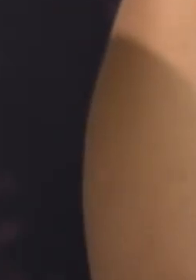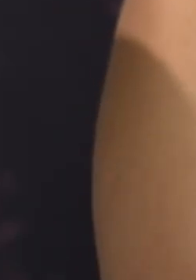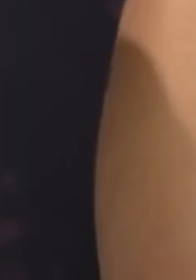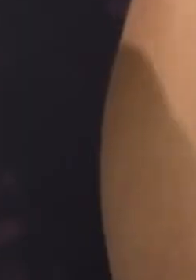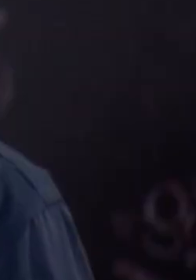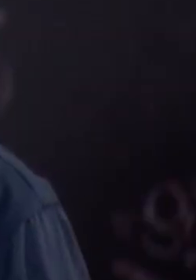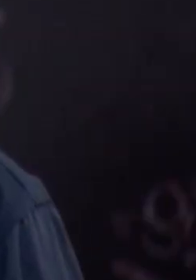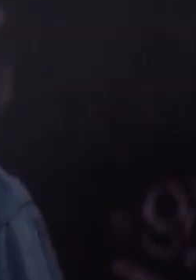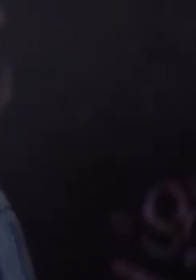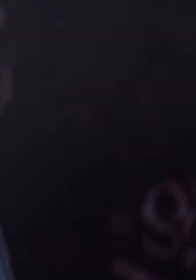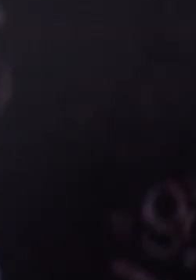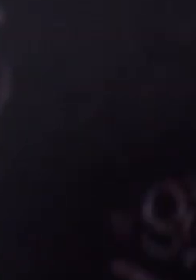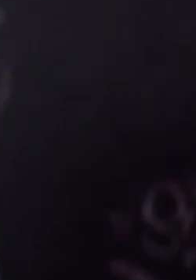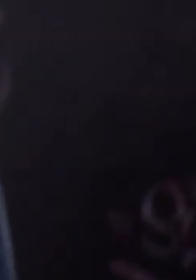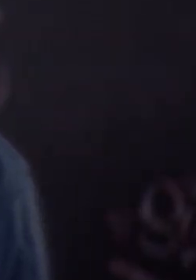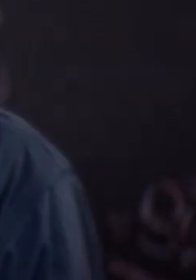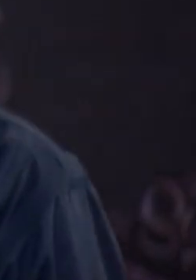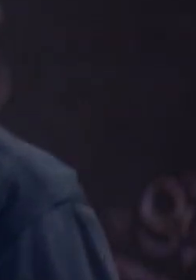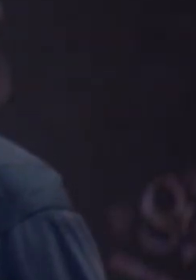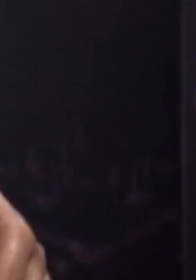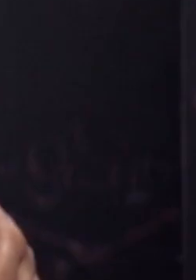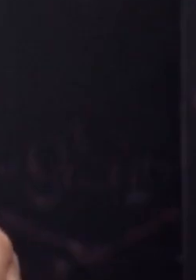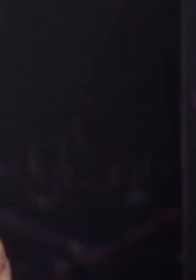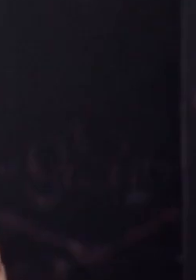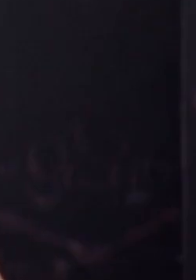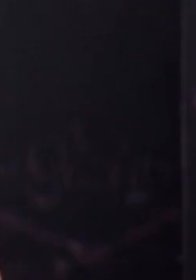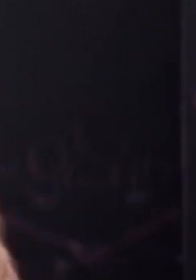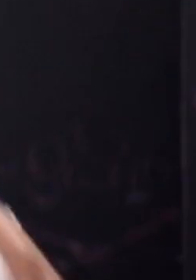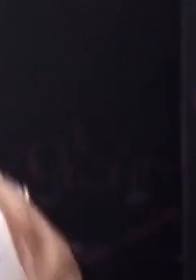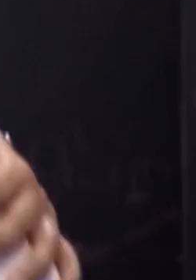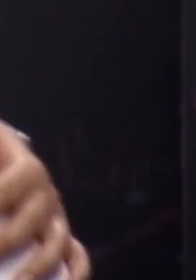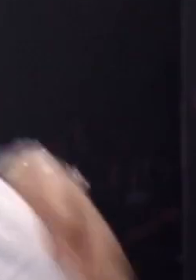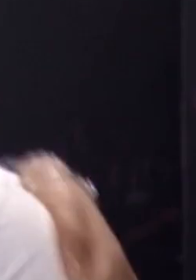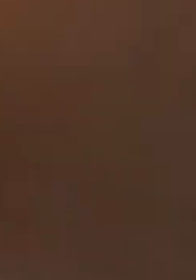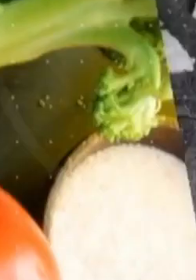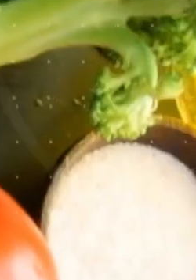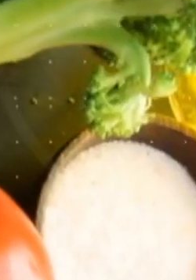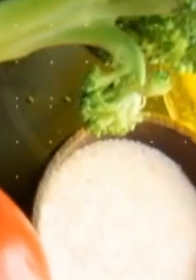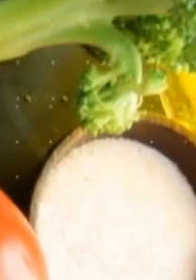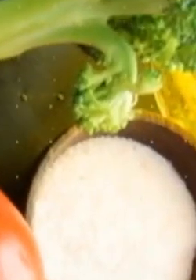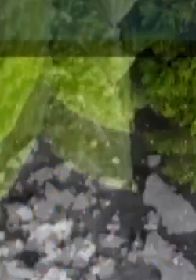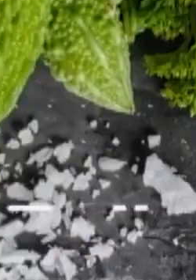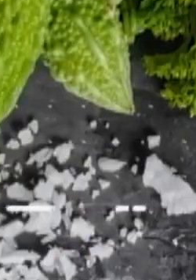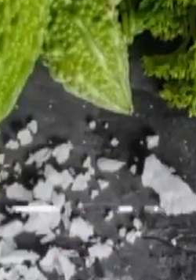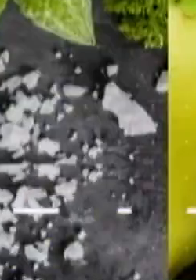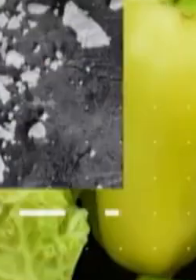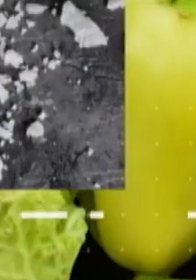claro que a la mesa no va nada que no sea perfecto. No puede ser bueno, tiene que ser perfecto.